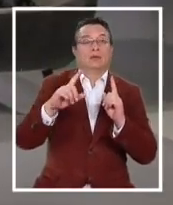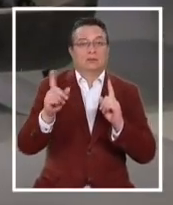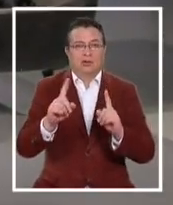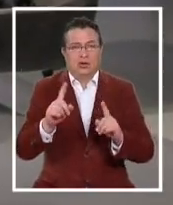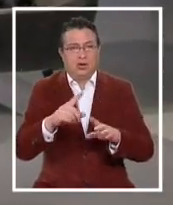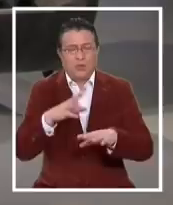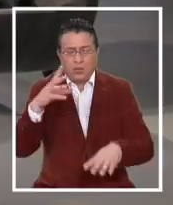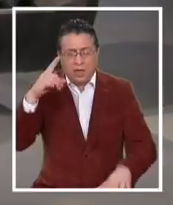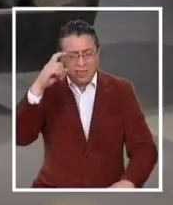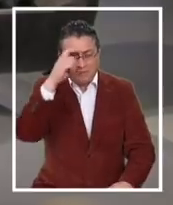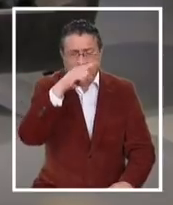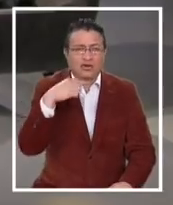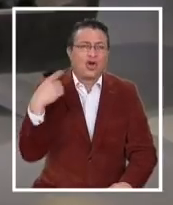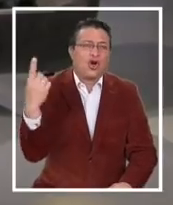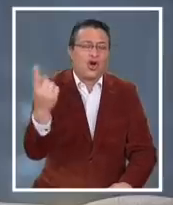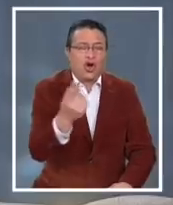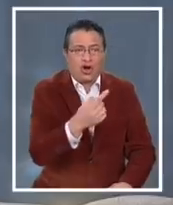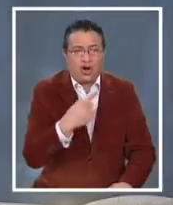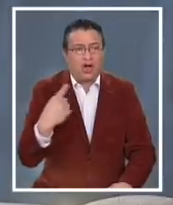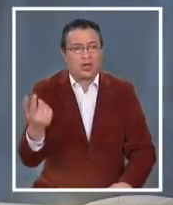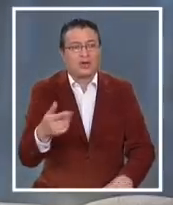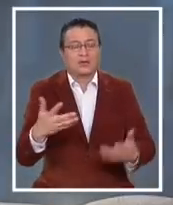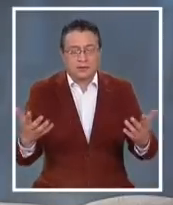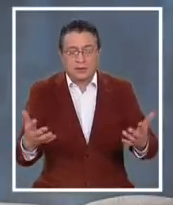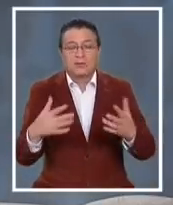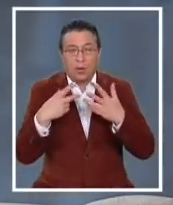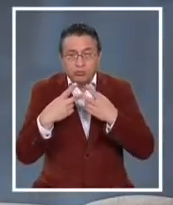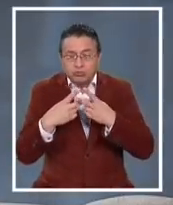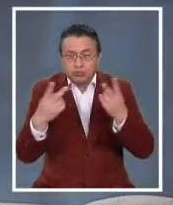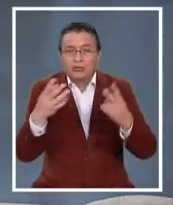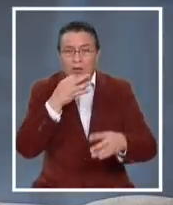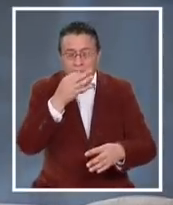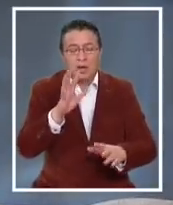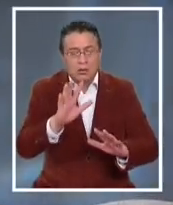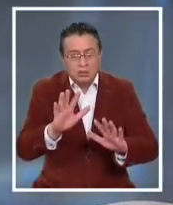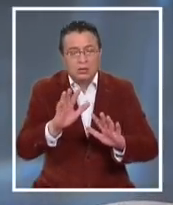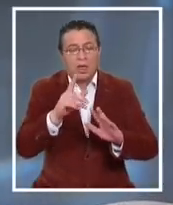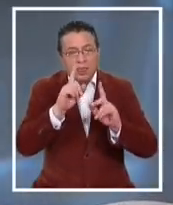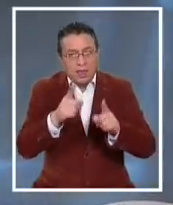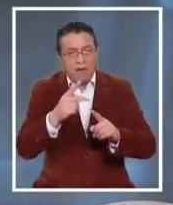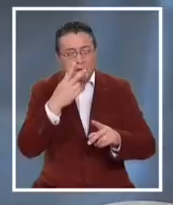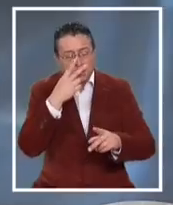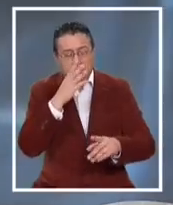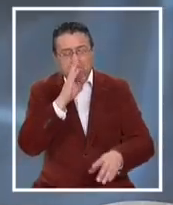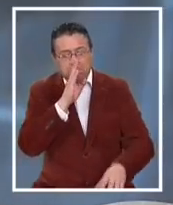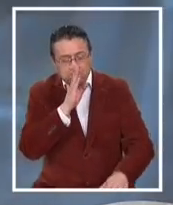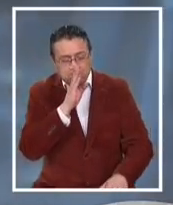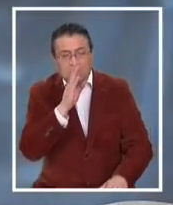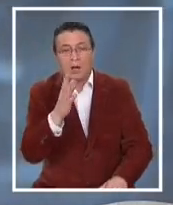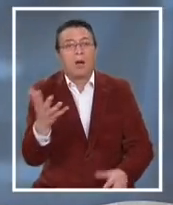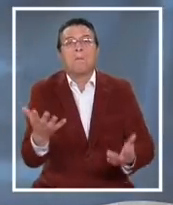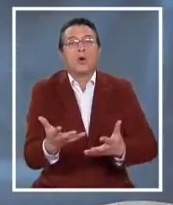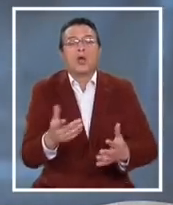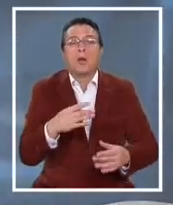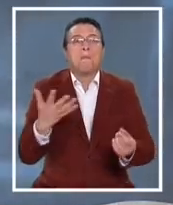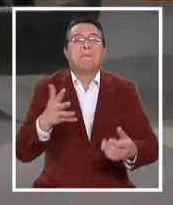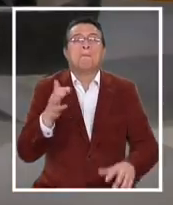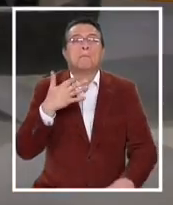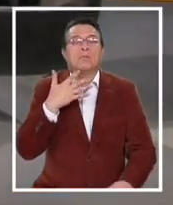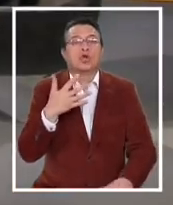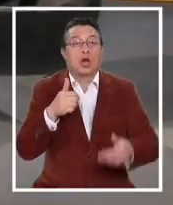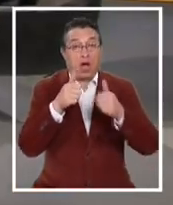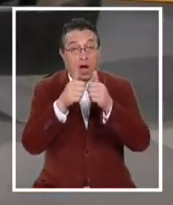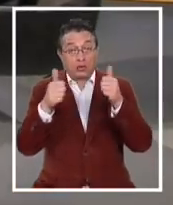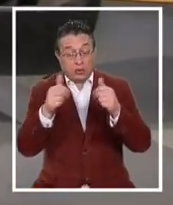difícil lo que estamos viendo, es muy difícil. Yo pediría así públicamente un poco de misericordia porque no es fácil esta cosa. ¿Misericordia con quién? ¿Con